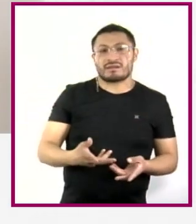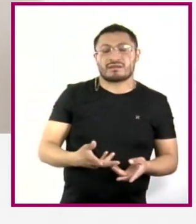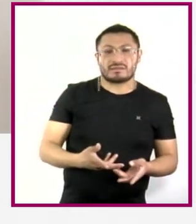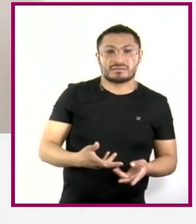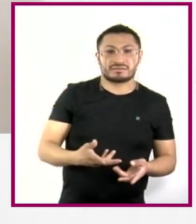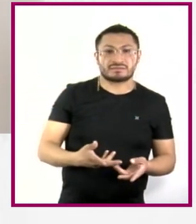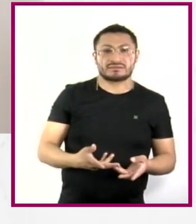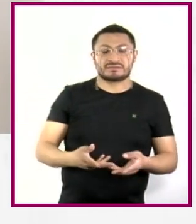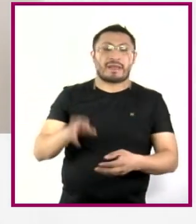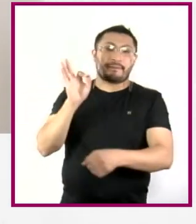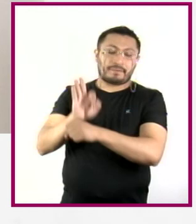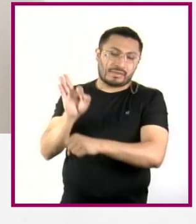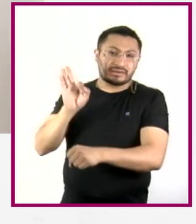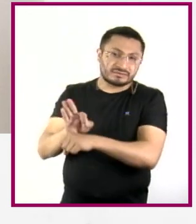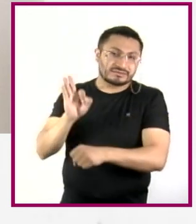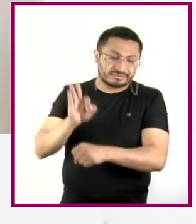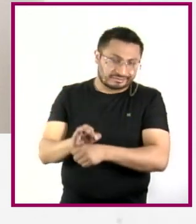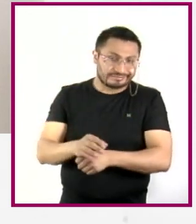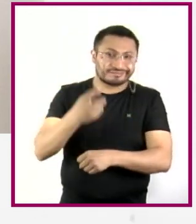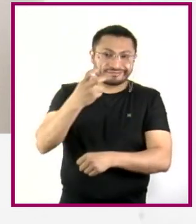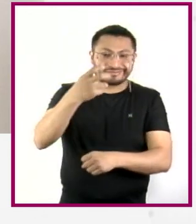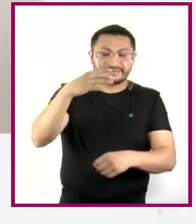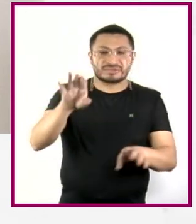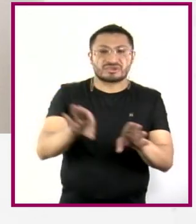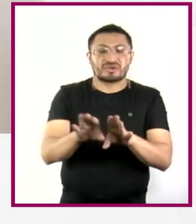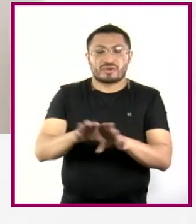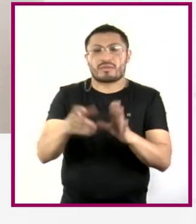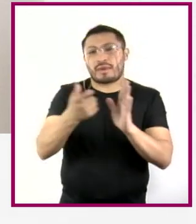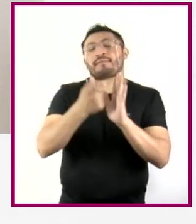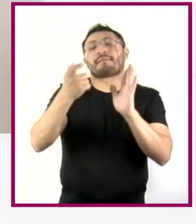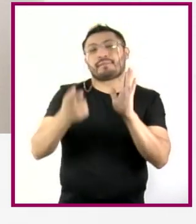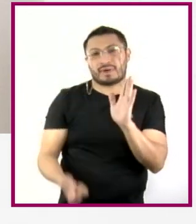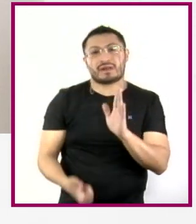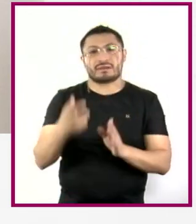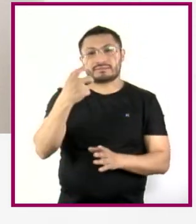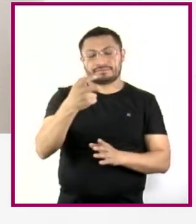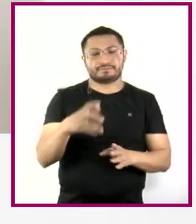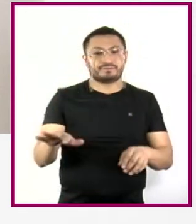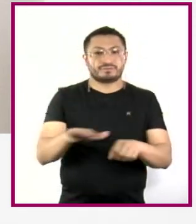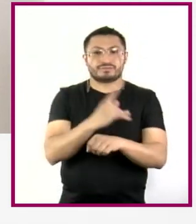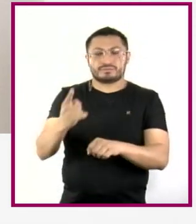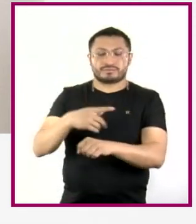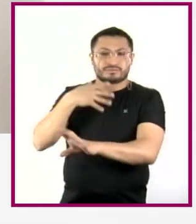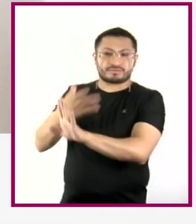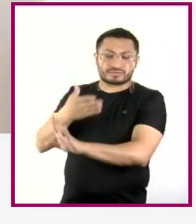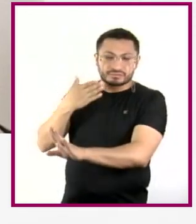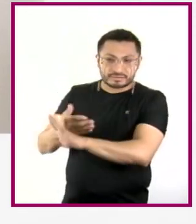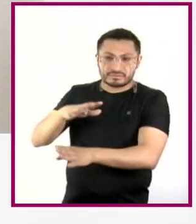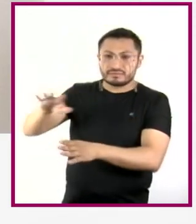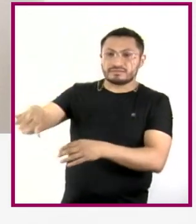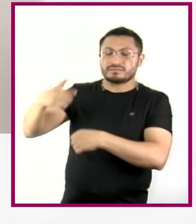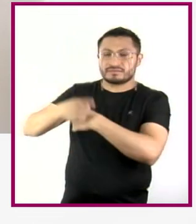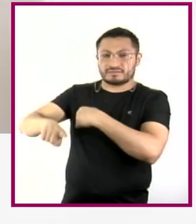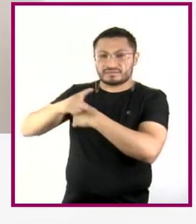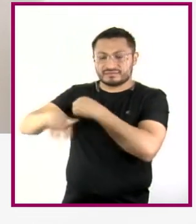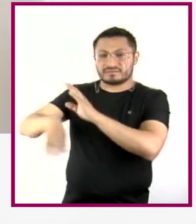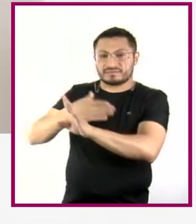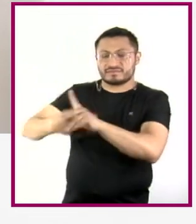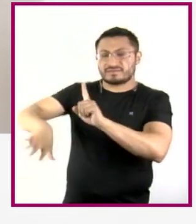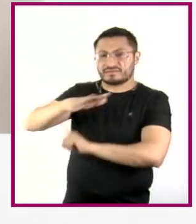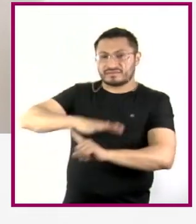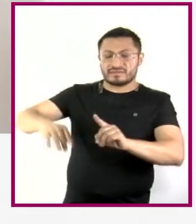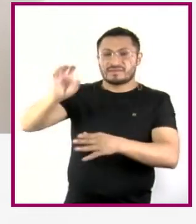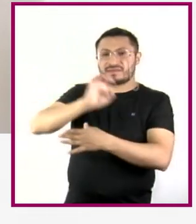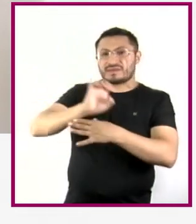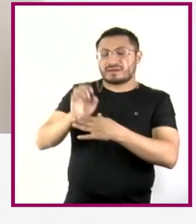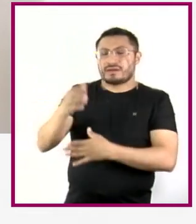siempre conlleva gastos y además que son gastos que aumentan una vez que nos, o a medida que nos vamos alejando de la